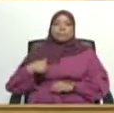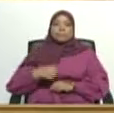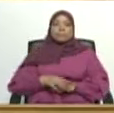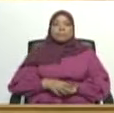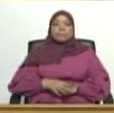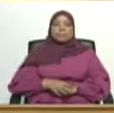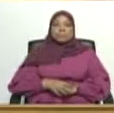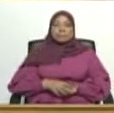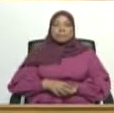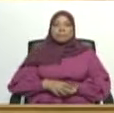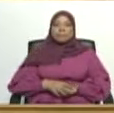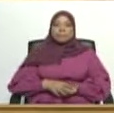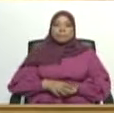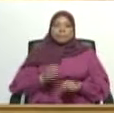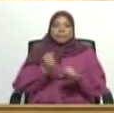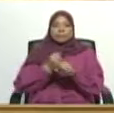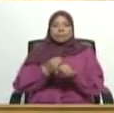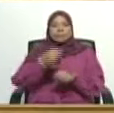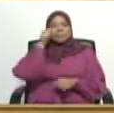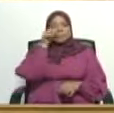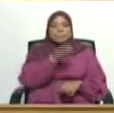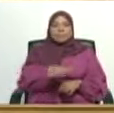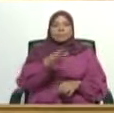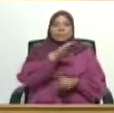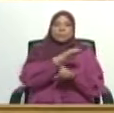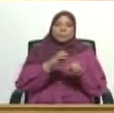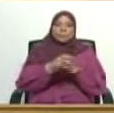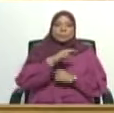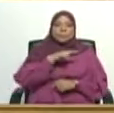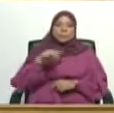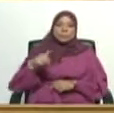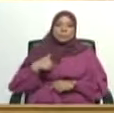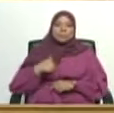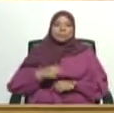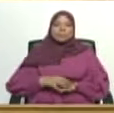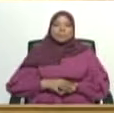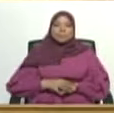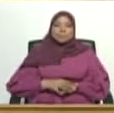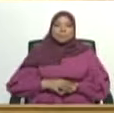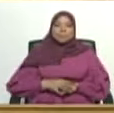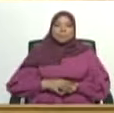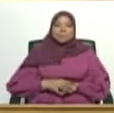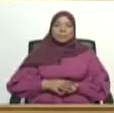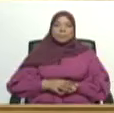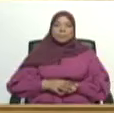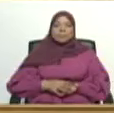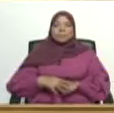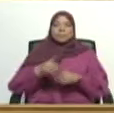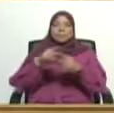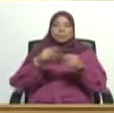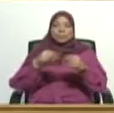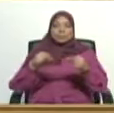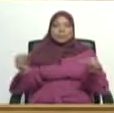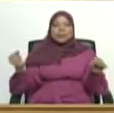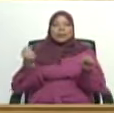de intentar aniquilar un pueblo o una cultura, de extirparlos de su territorio,